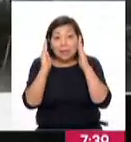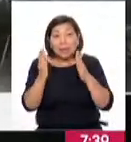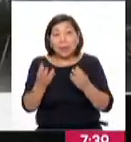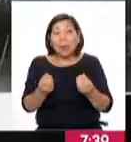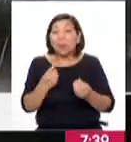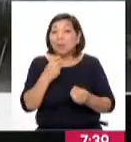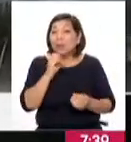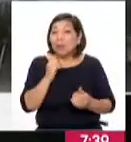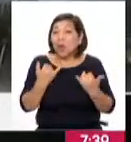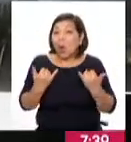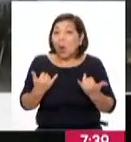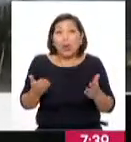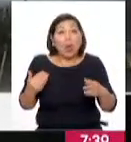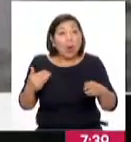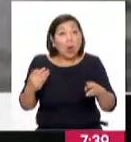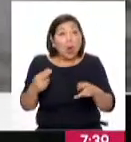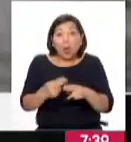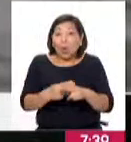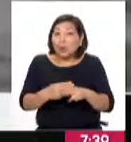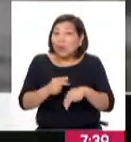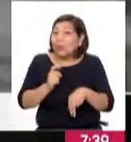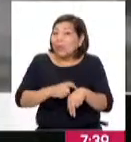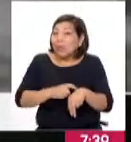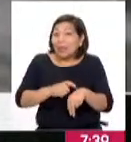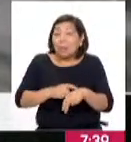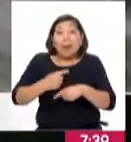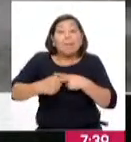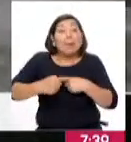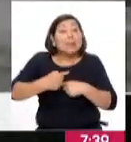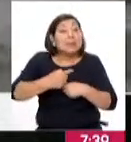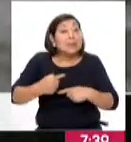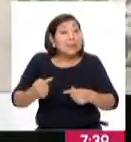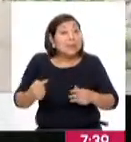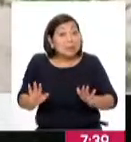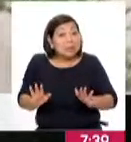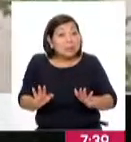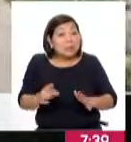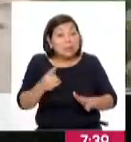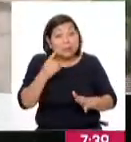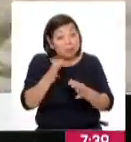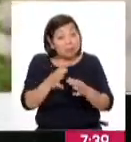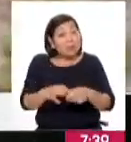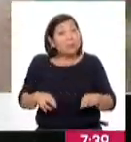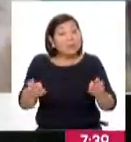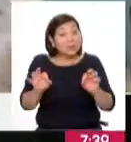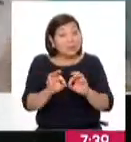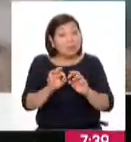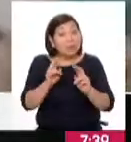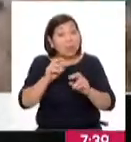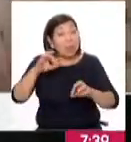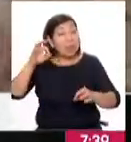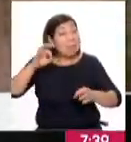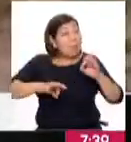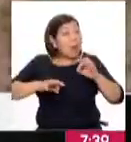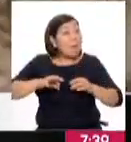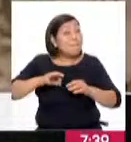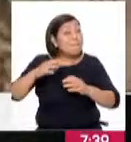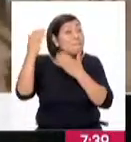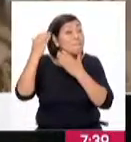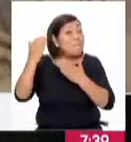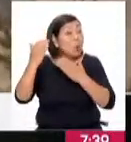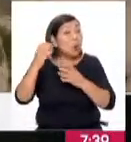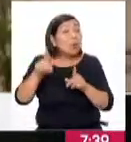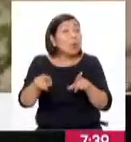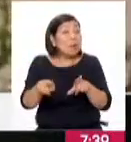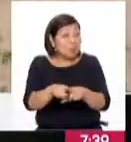como menciono y ahorita a corto plazo como te mencionaba la próxima semana va a ser un tema importante en las biblias en en piura especialmente y parte